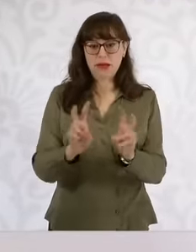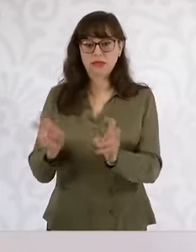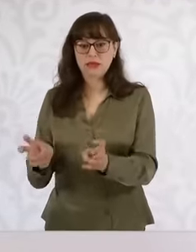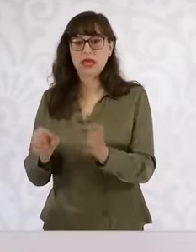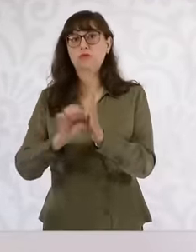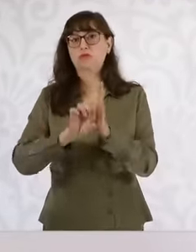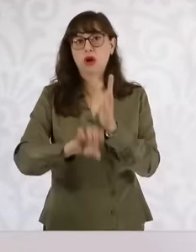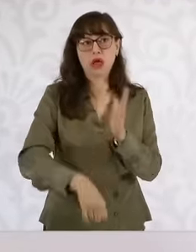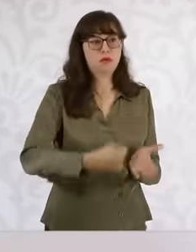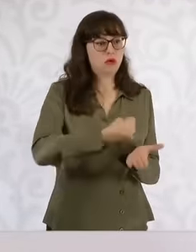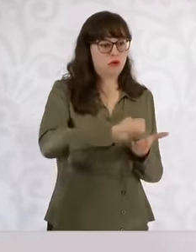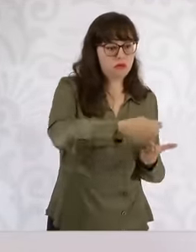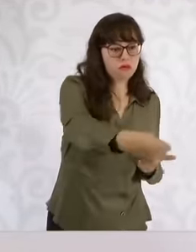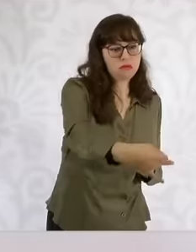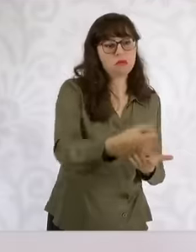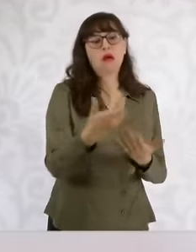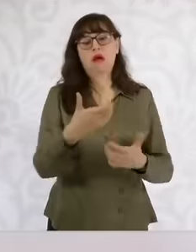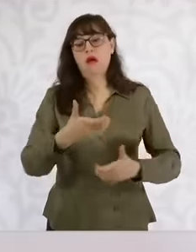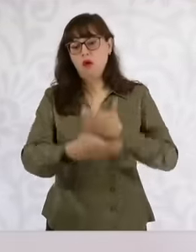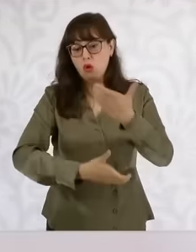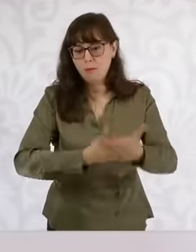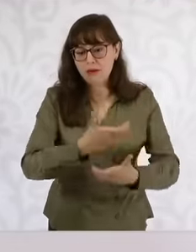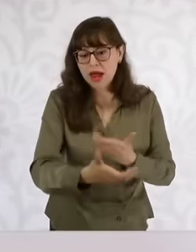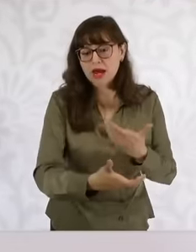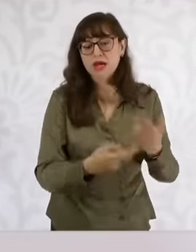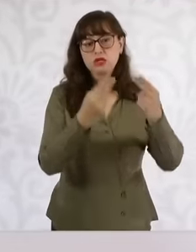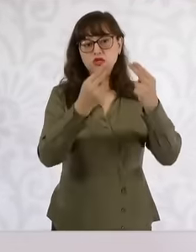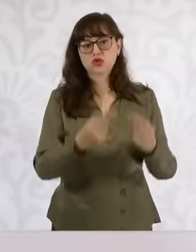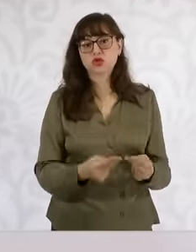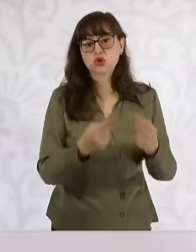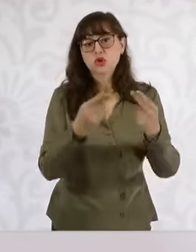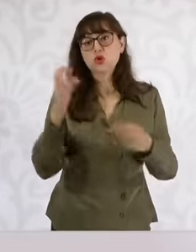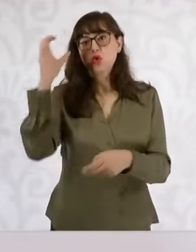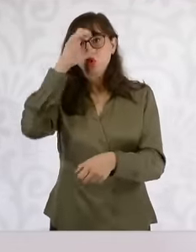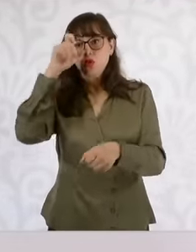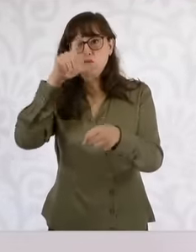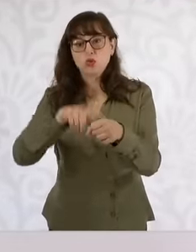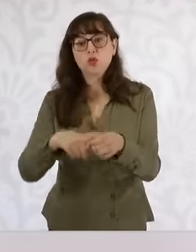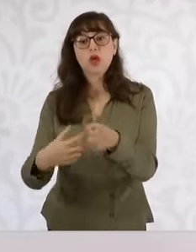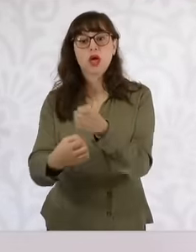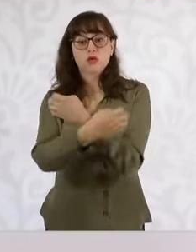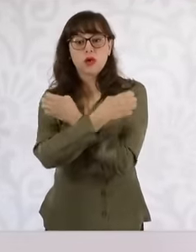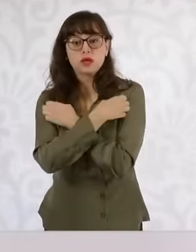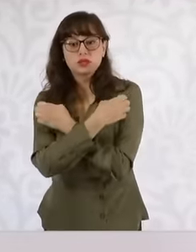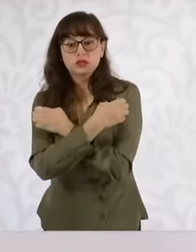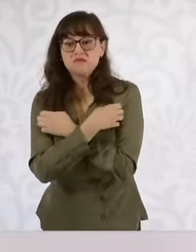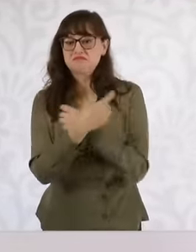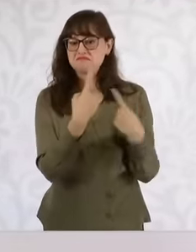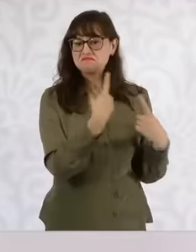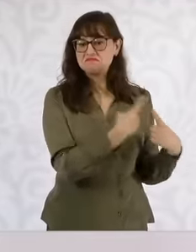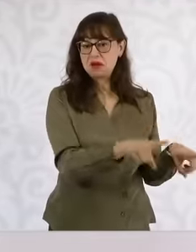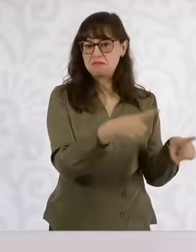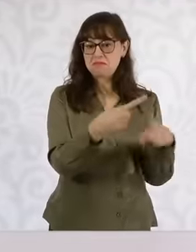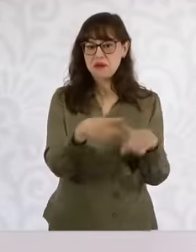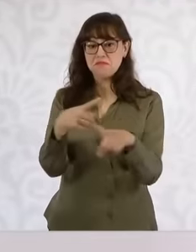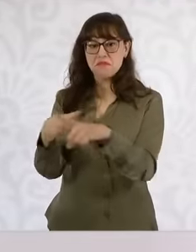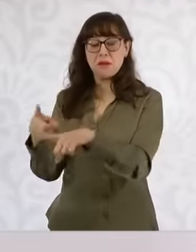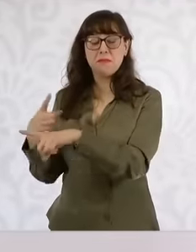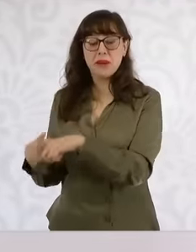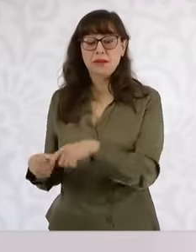la agricultura, para el comercio, para la cultura, para la educación, etcétera, ¿no? Y también hay